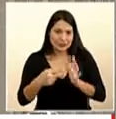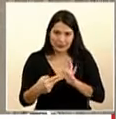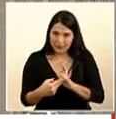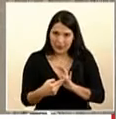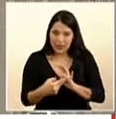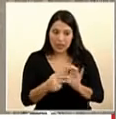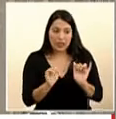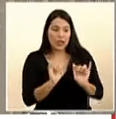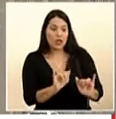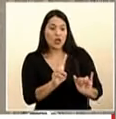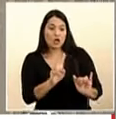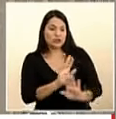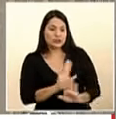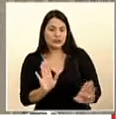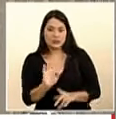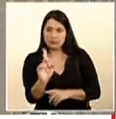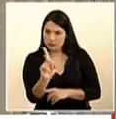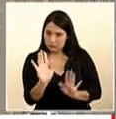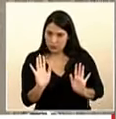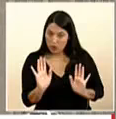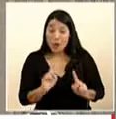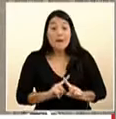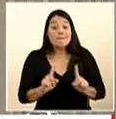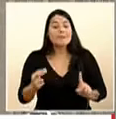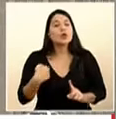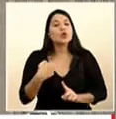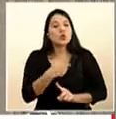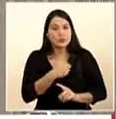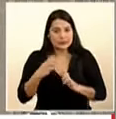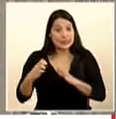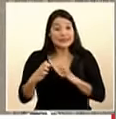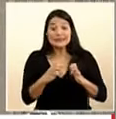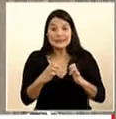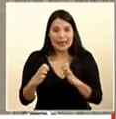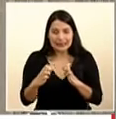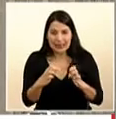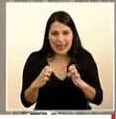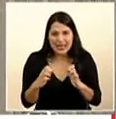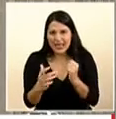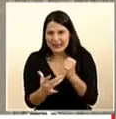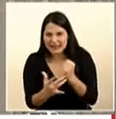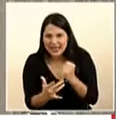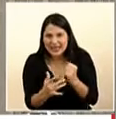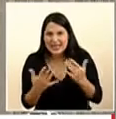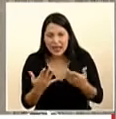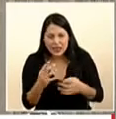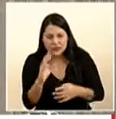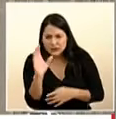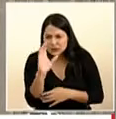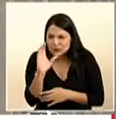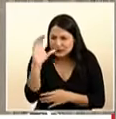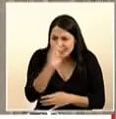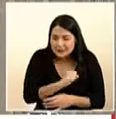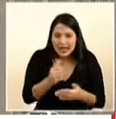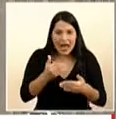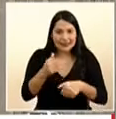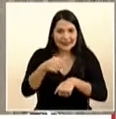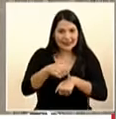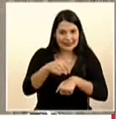pero la estrategia por ahora es esa detectar temprano e intervenir para que